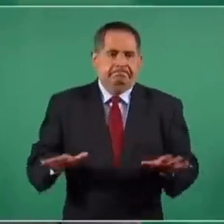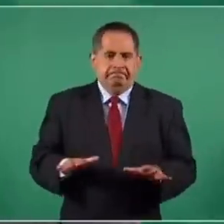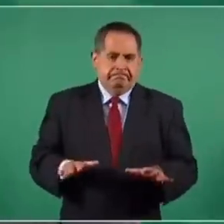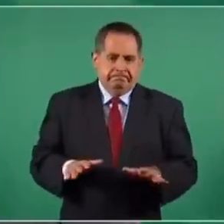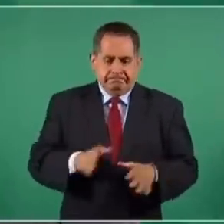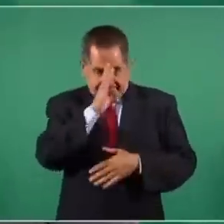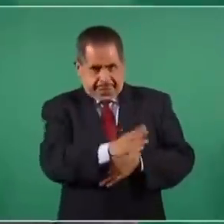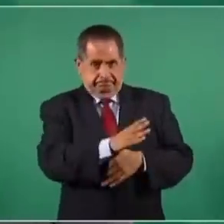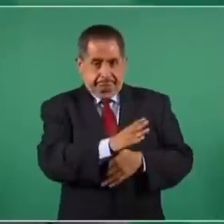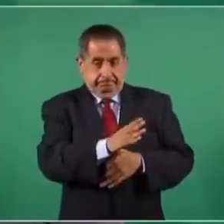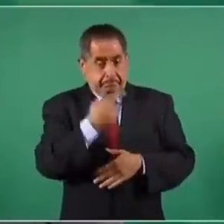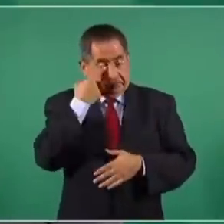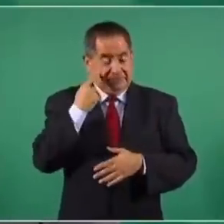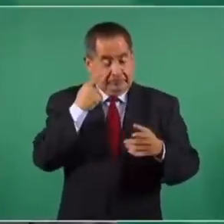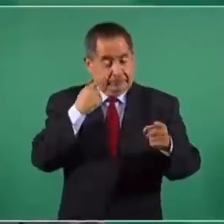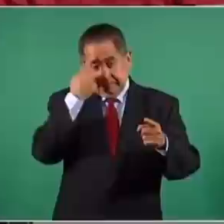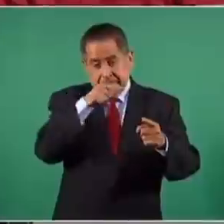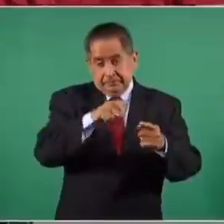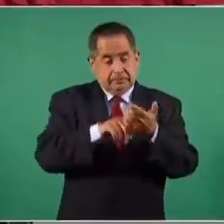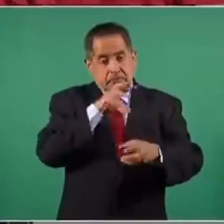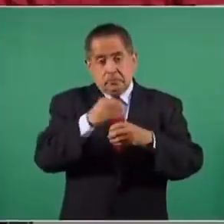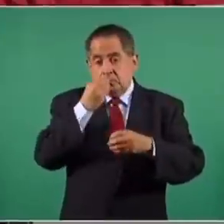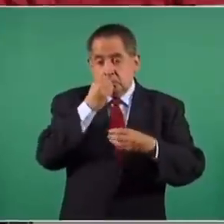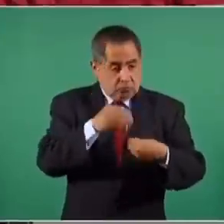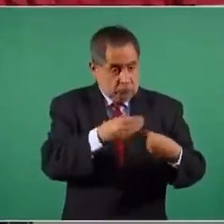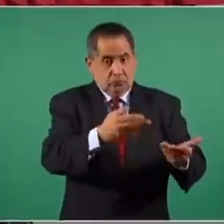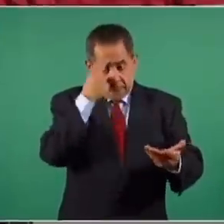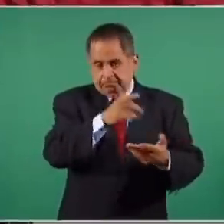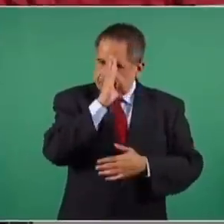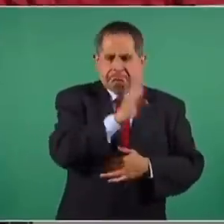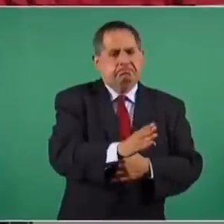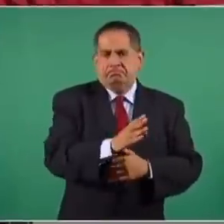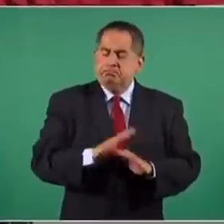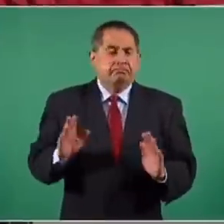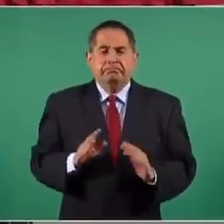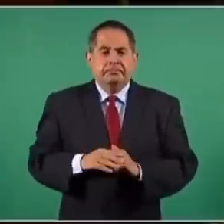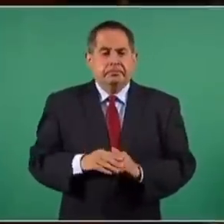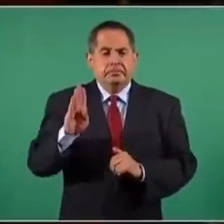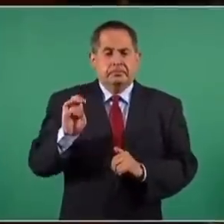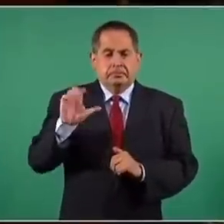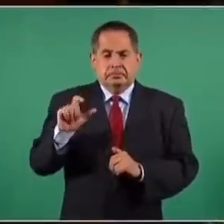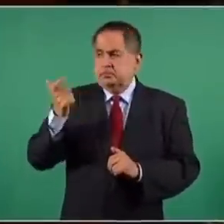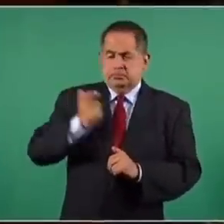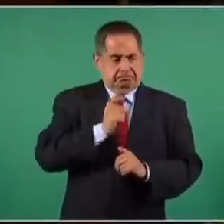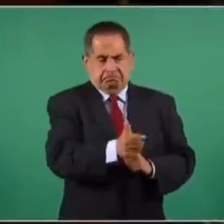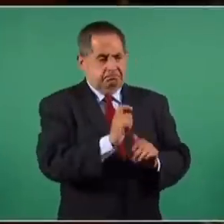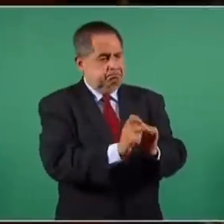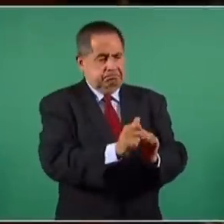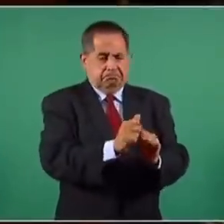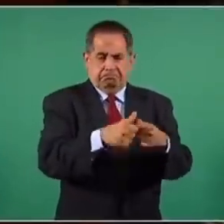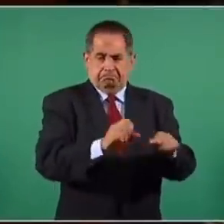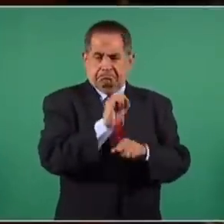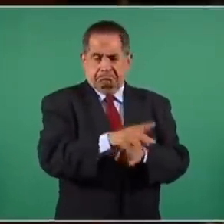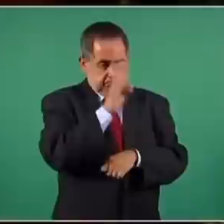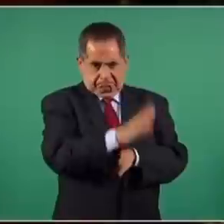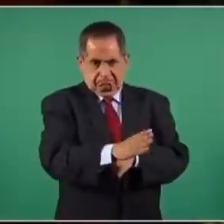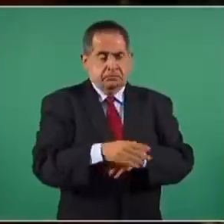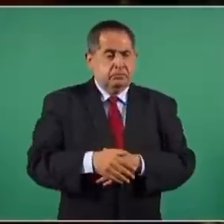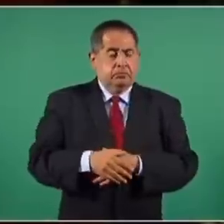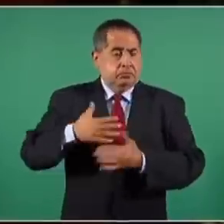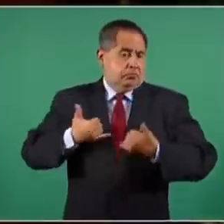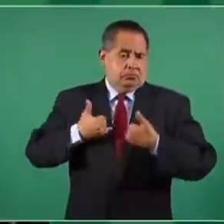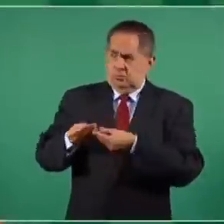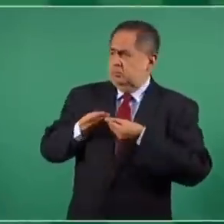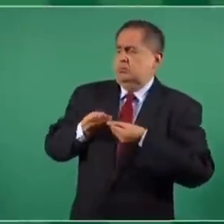¿Sí? O sea, que para la comida, que tengan su beca y que puedan